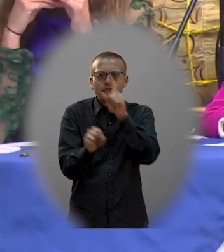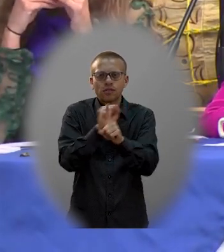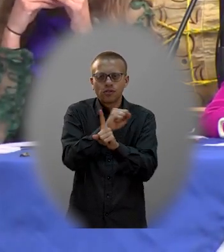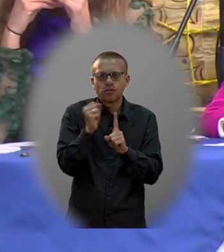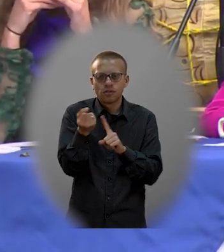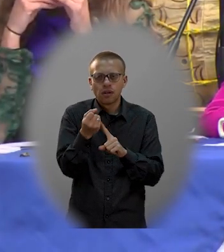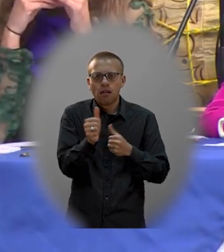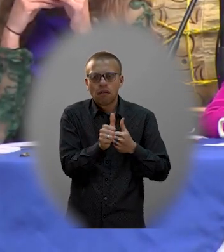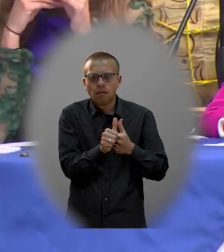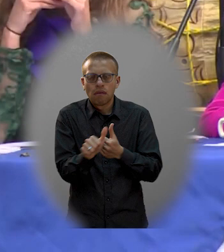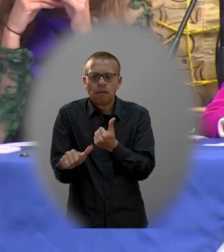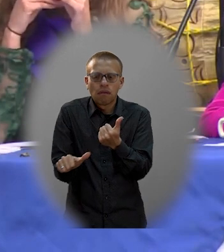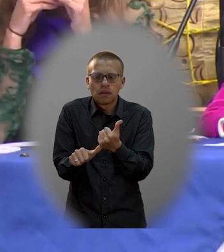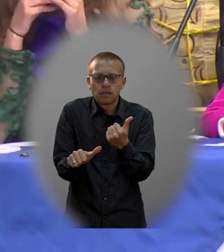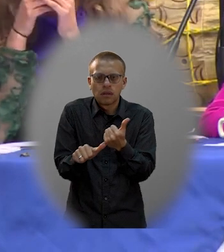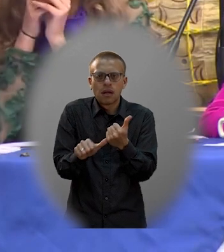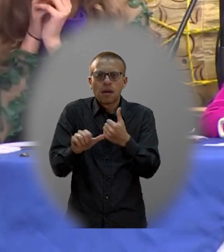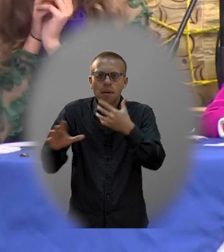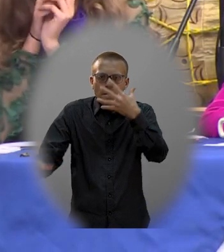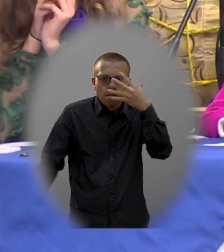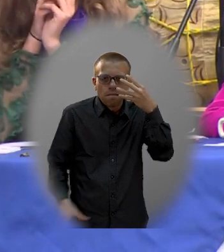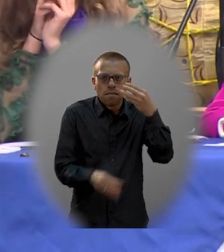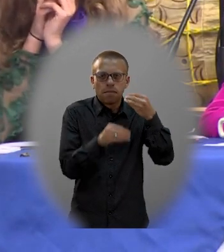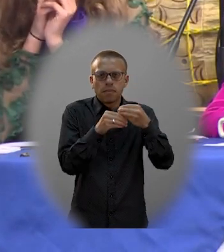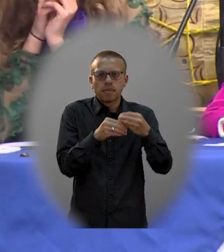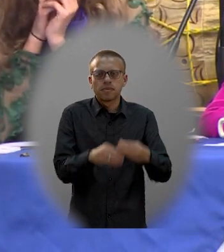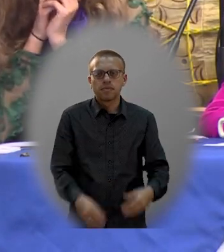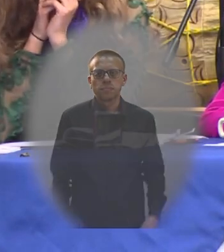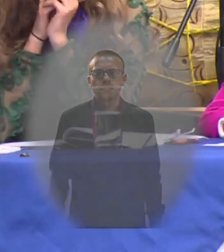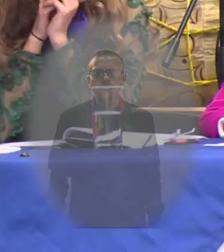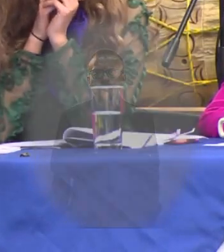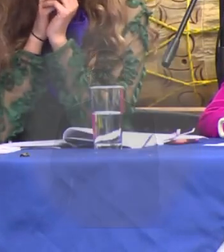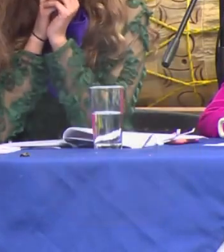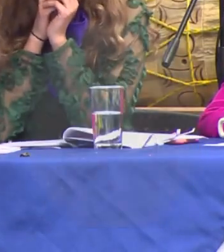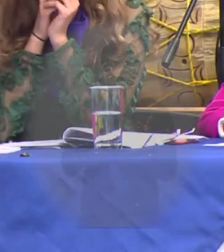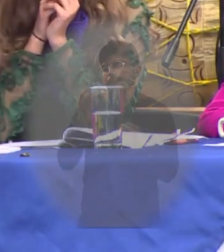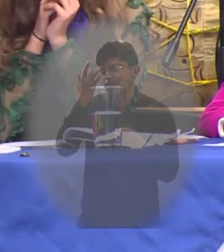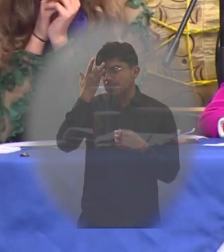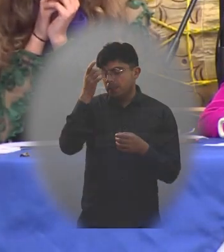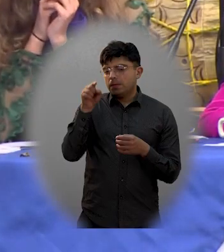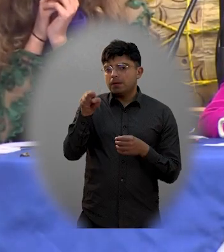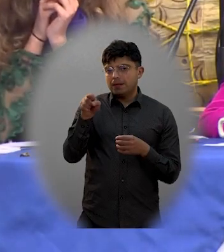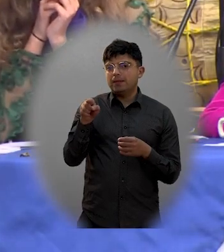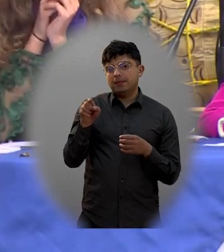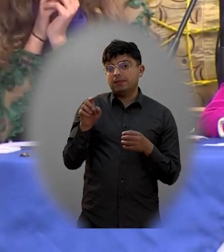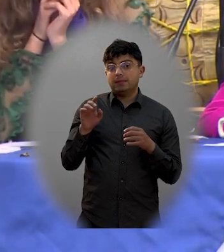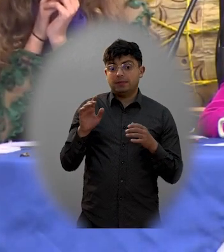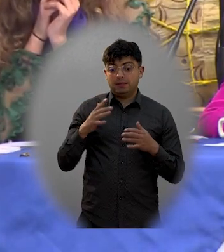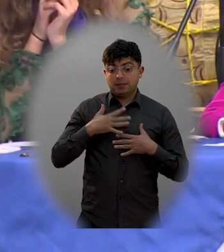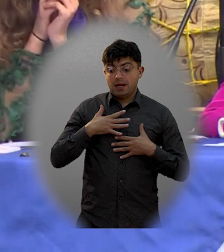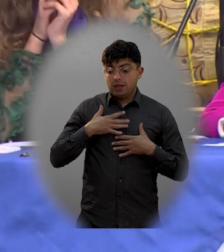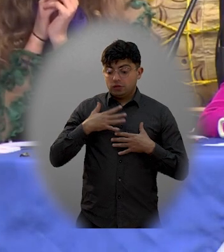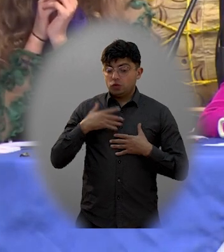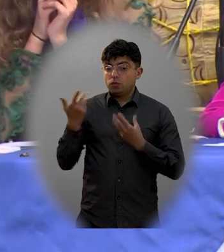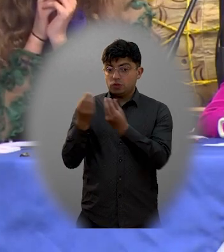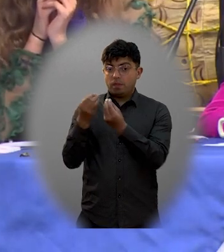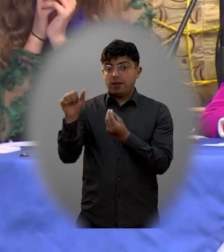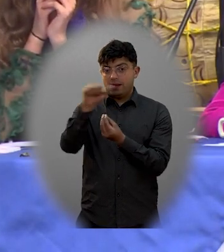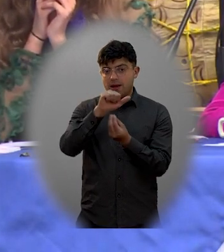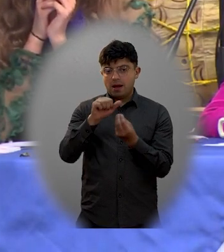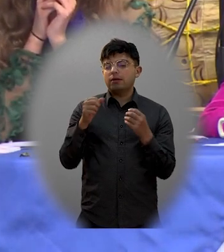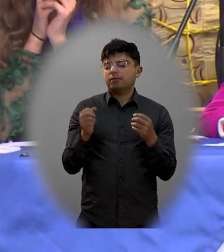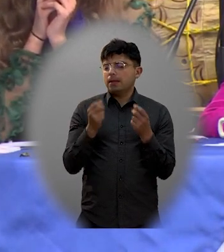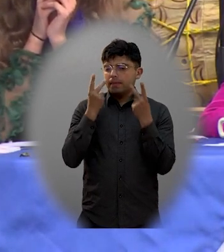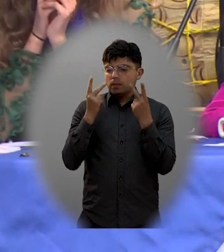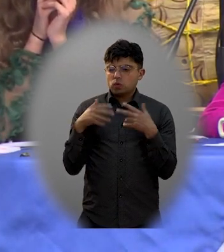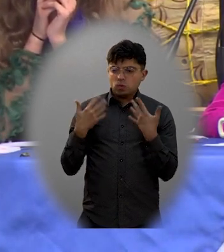asesoría, sino le vamos a garantizar a la víctima que no sea ella la que se tiene que ir, porque tanto yo como mis compañeras hemos visto cómo